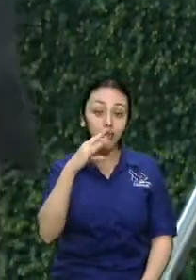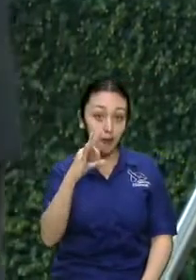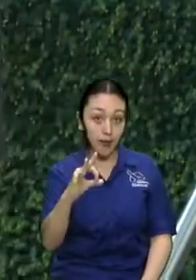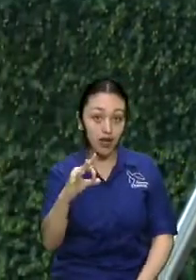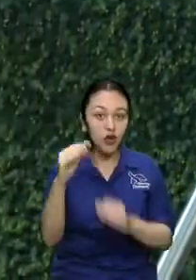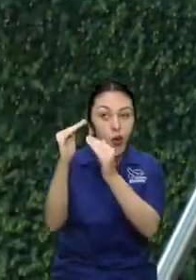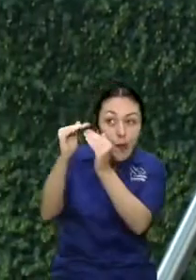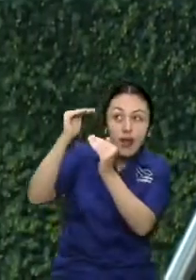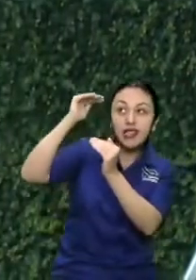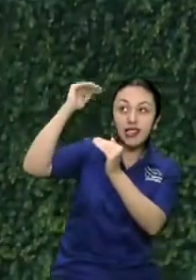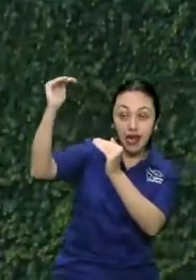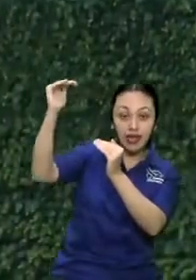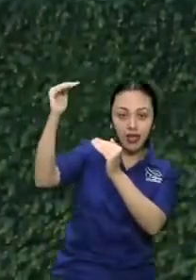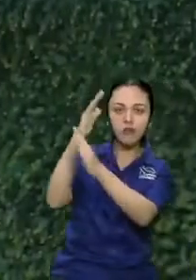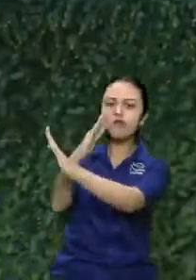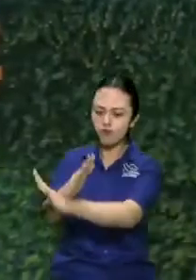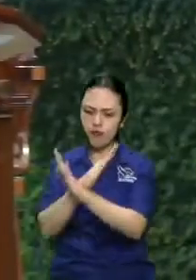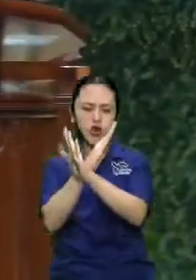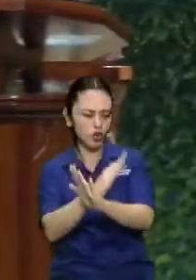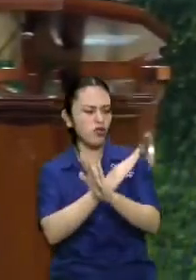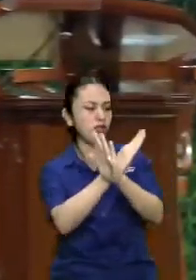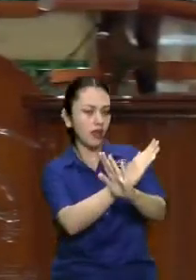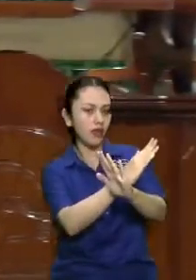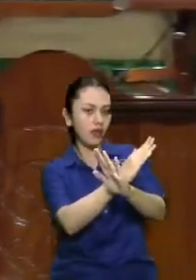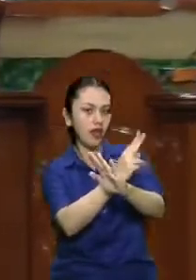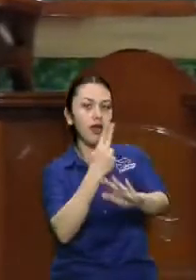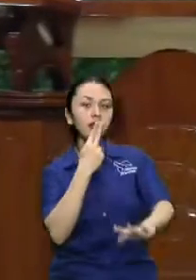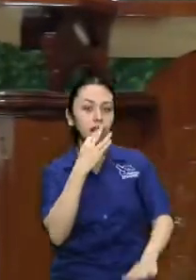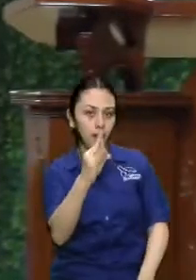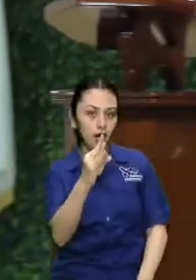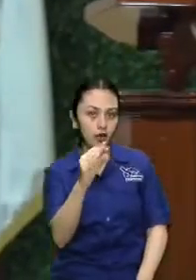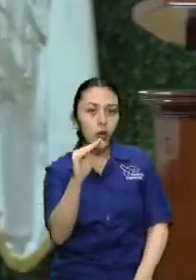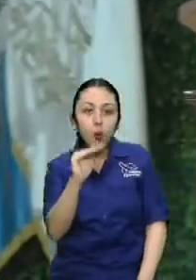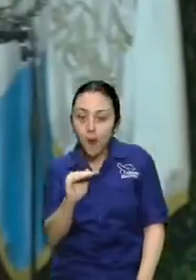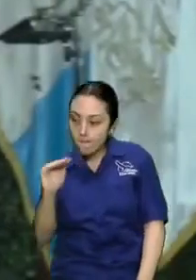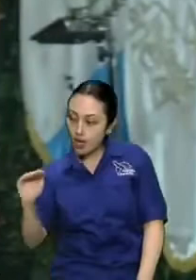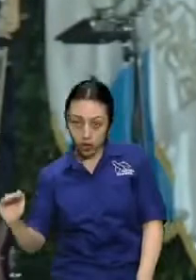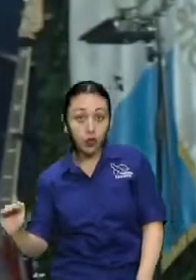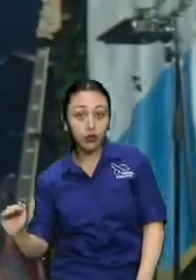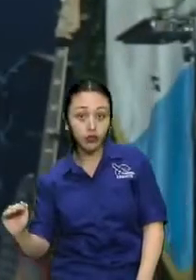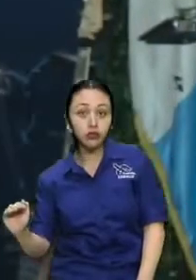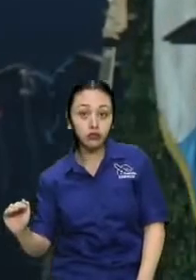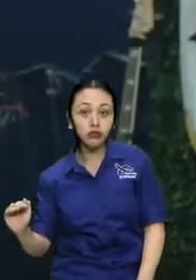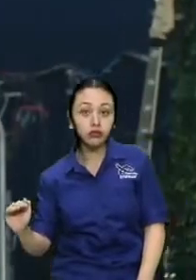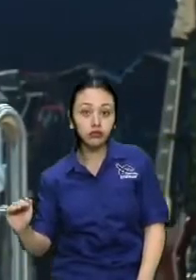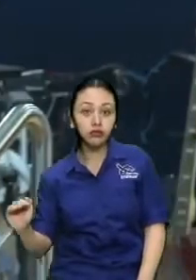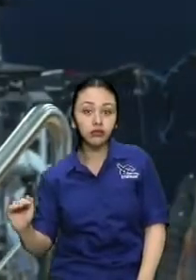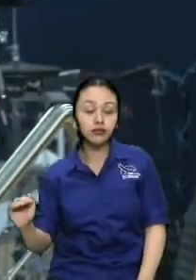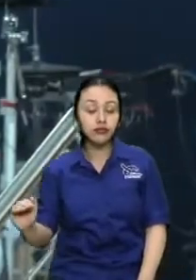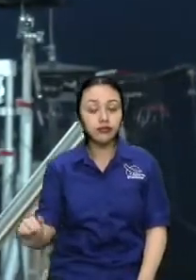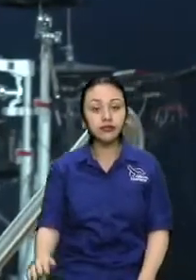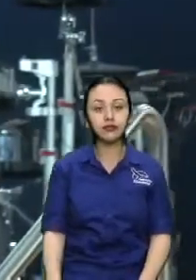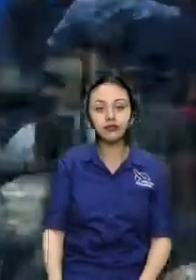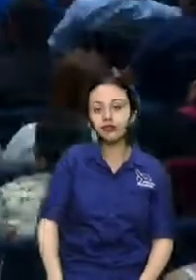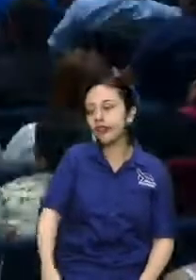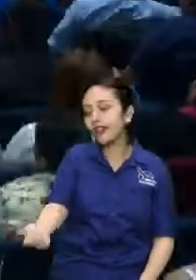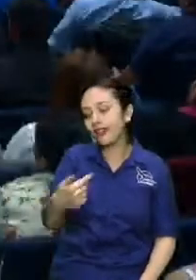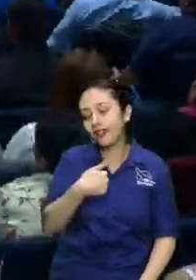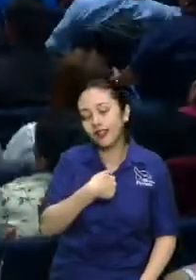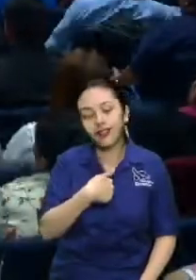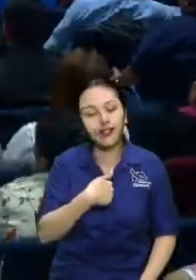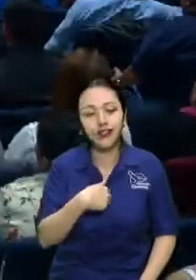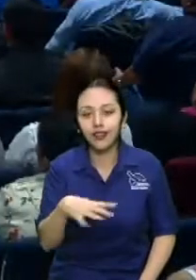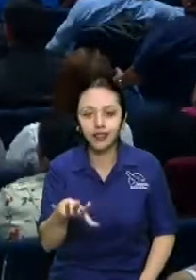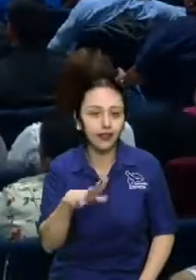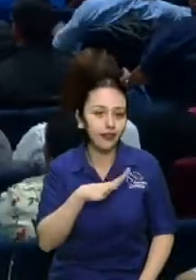bueno, yo nunca me sentí así porque no tuve mi hermano mayor estudiando conmigo, pero mi hermano mayor me llevaba como 7 años, entonces ya él